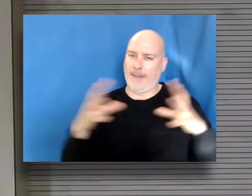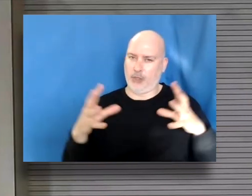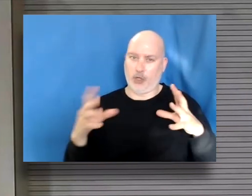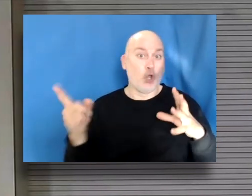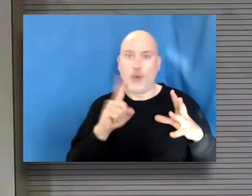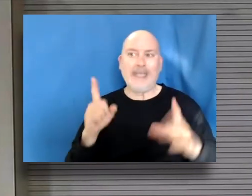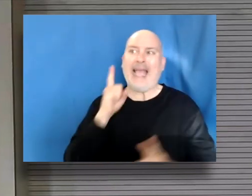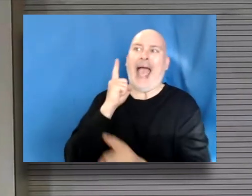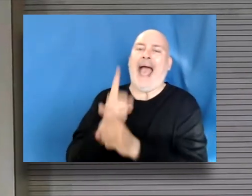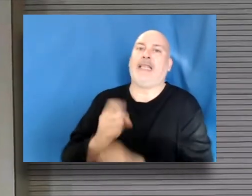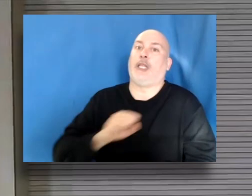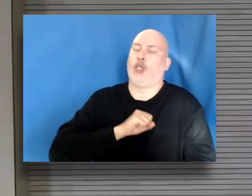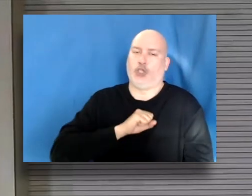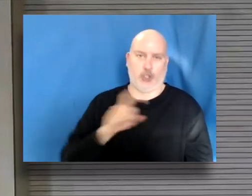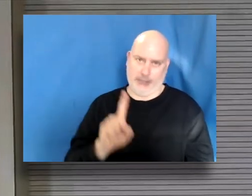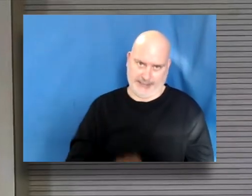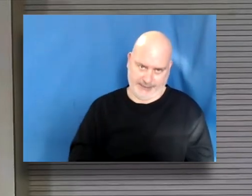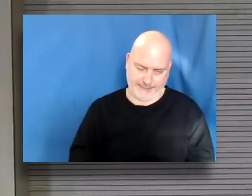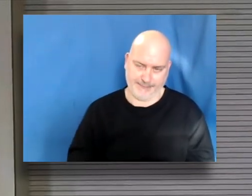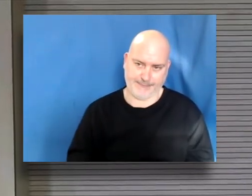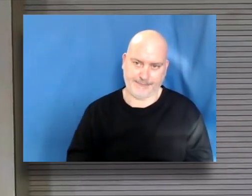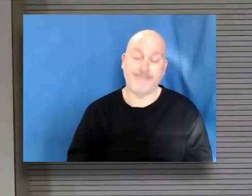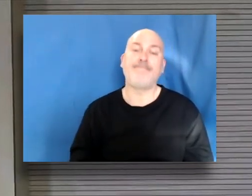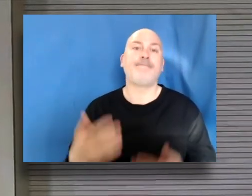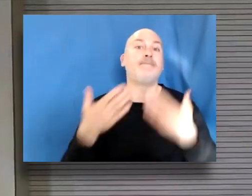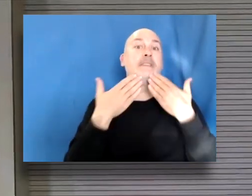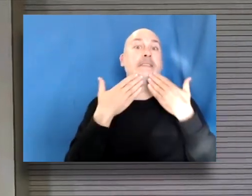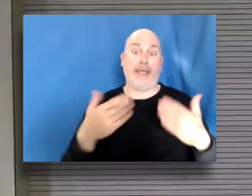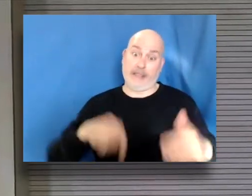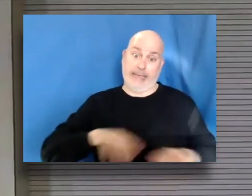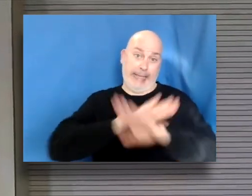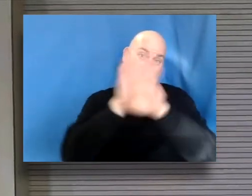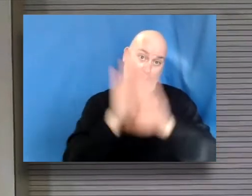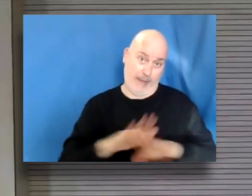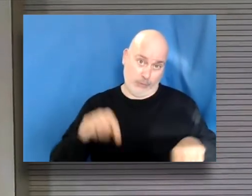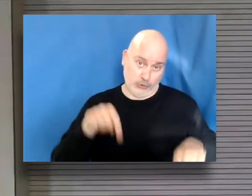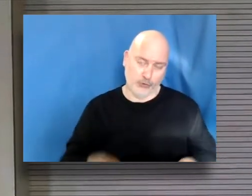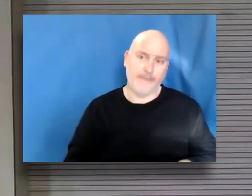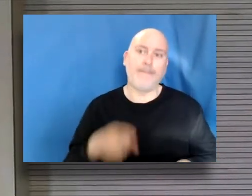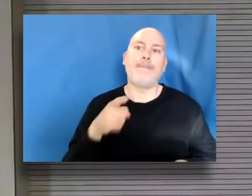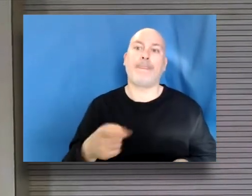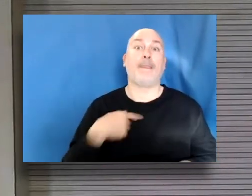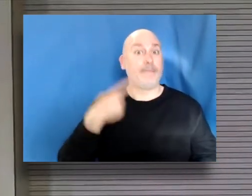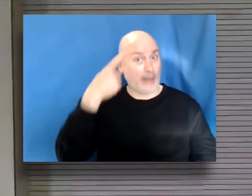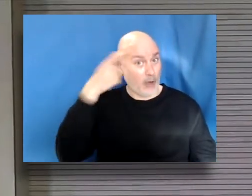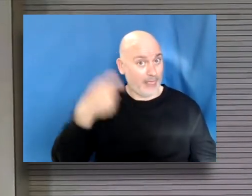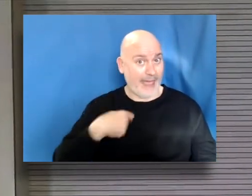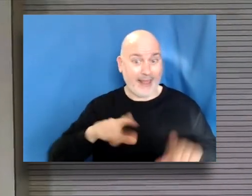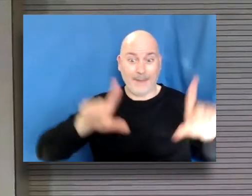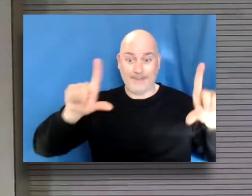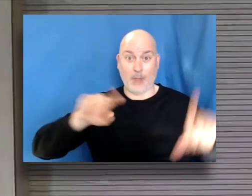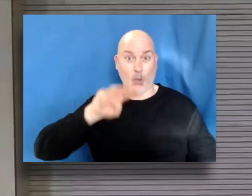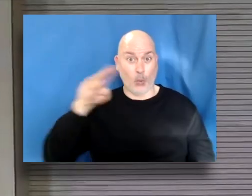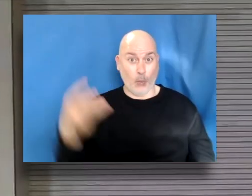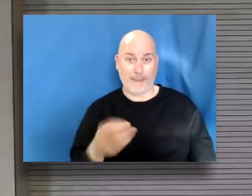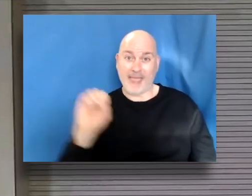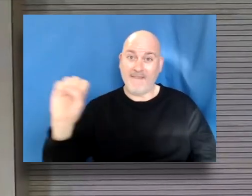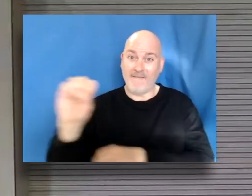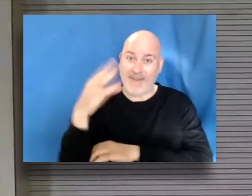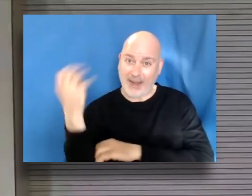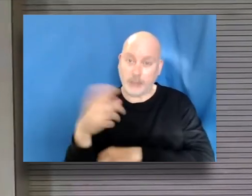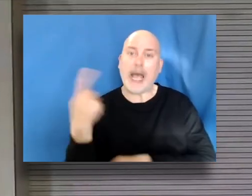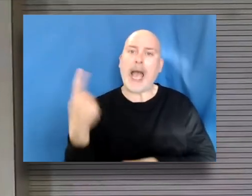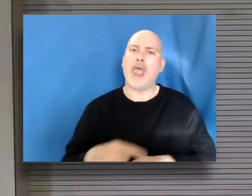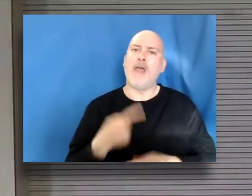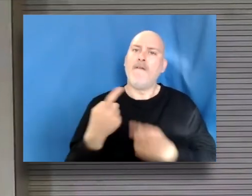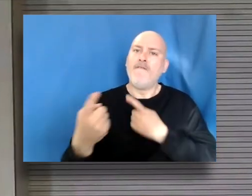si... Pues muchas gracias, lo vamos a dejar aquí. Recordad que a través del portal de Faros tenéis un formulario de contacto que nos podéis